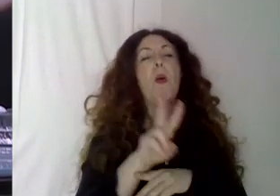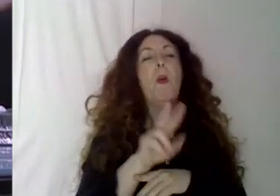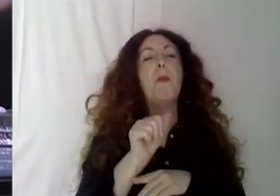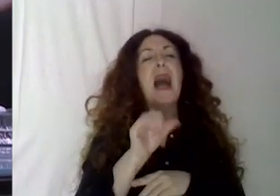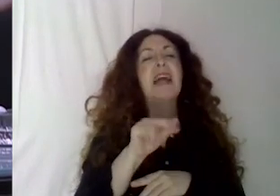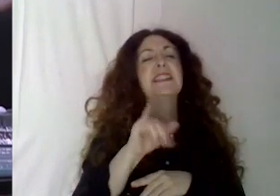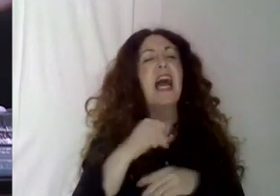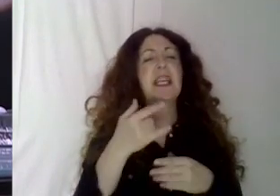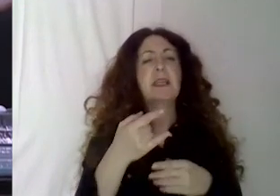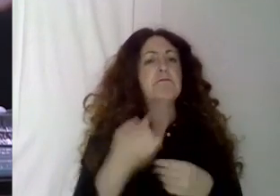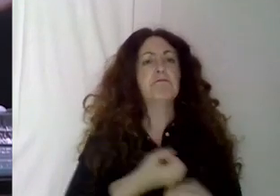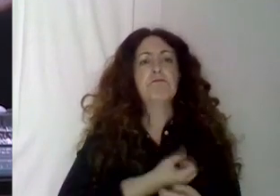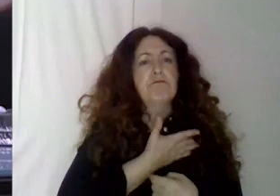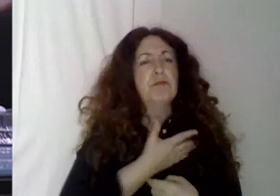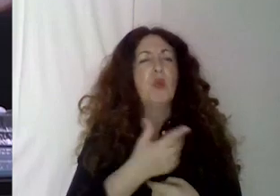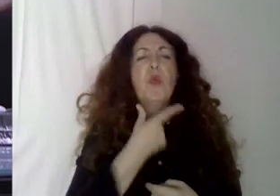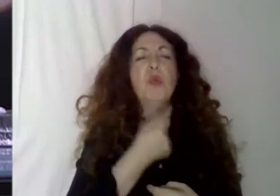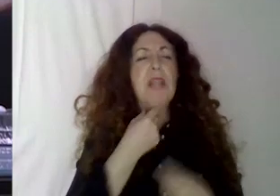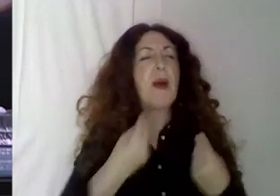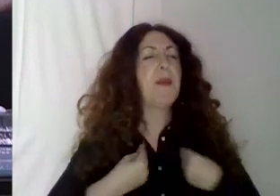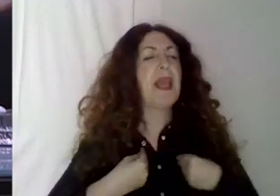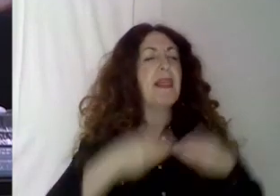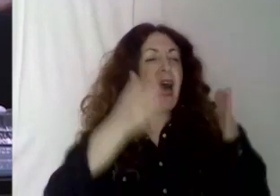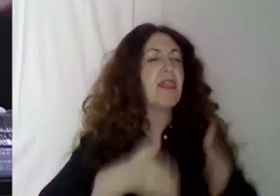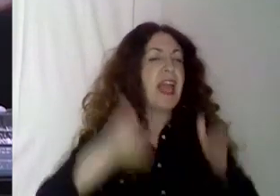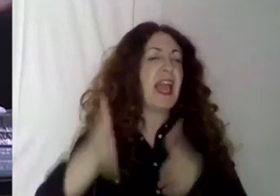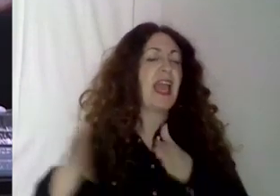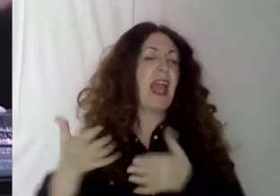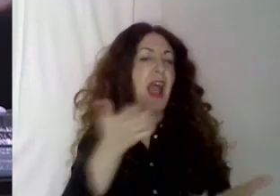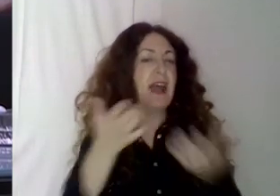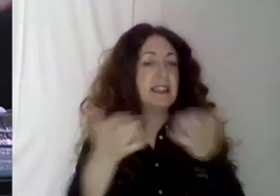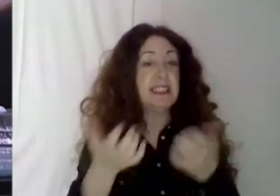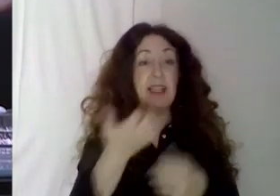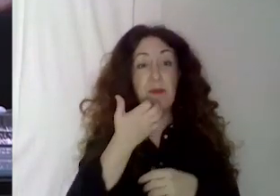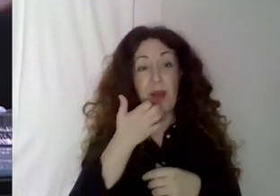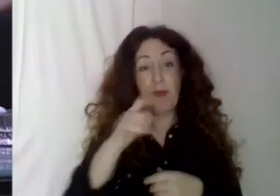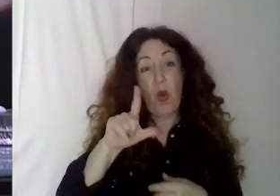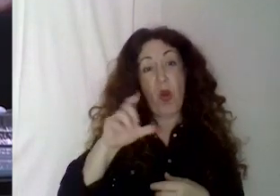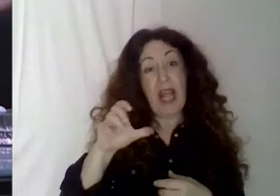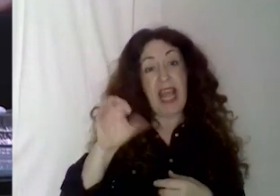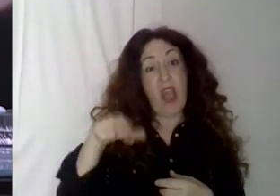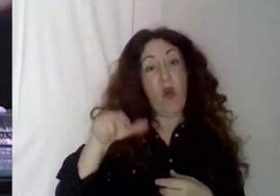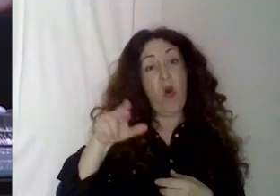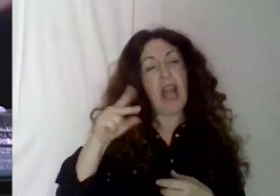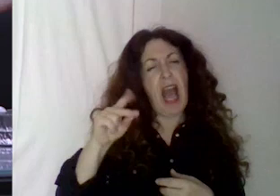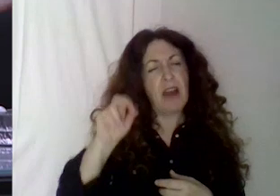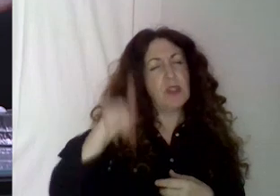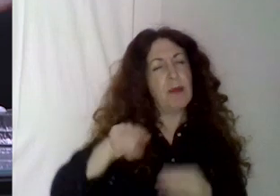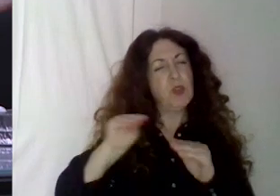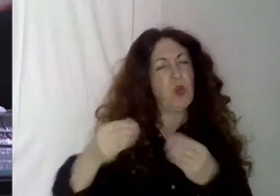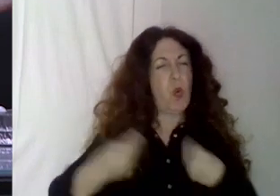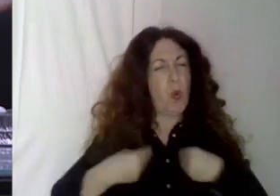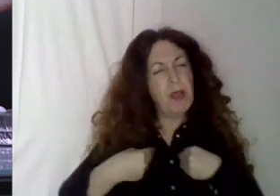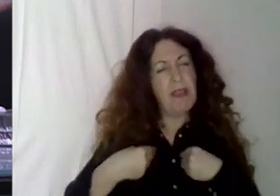de extravagancias, llena de todo eso que nos puede también fascinar. A Leonardo siempre se le acusaba de ser homosexual y entre